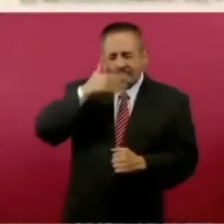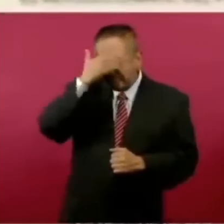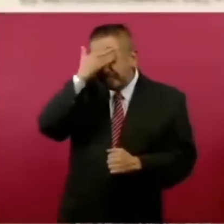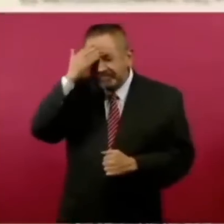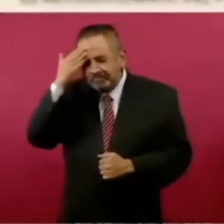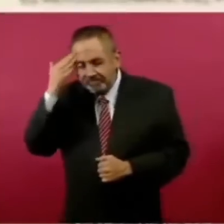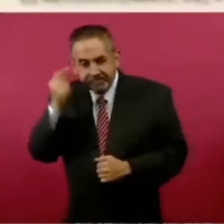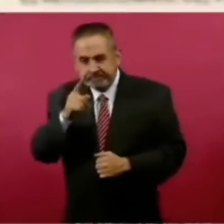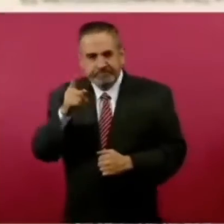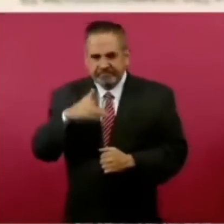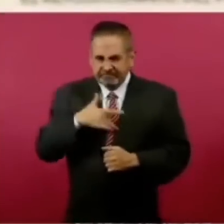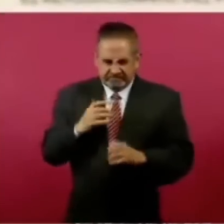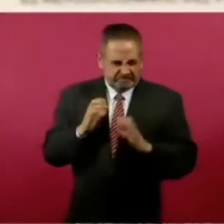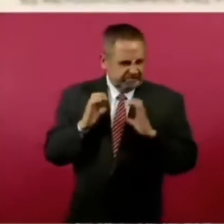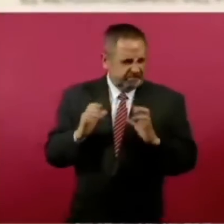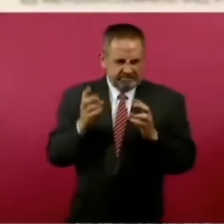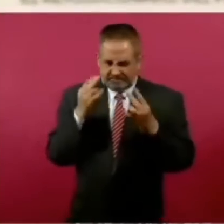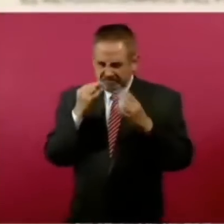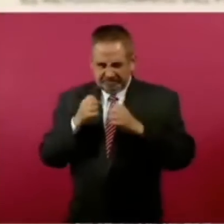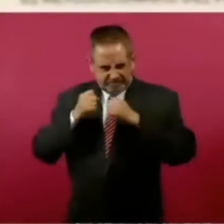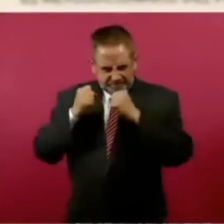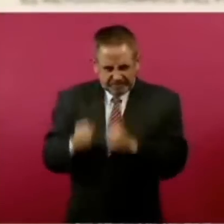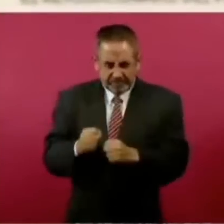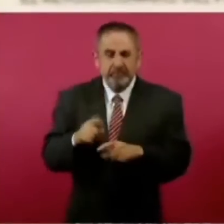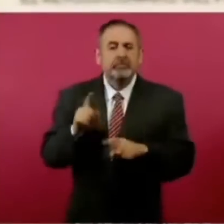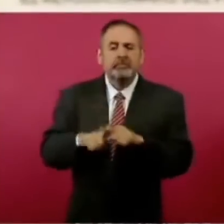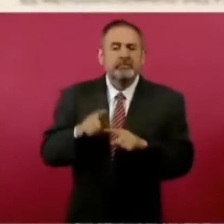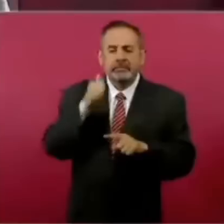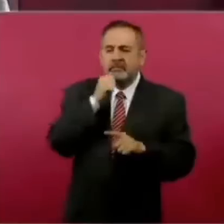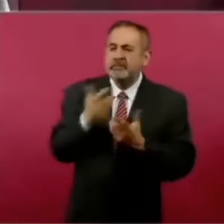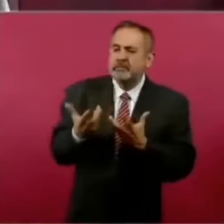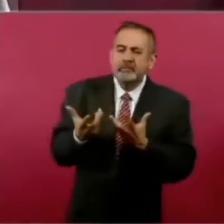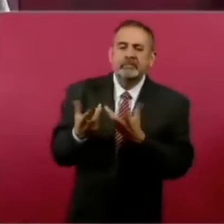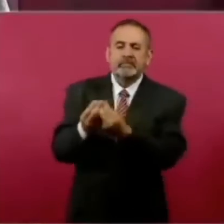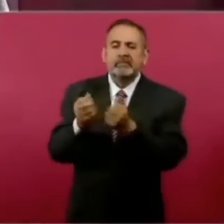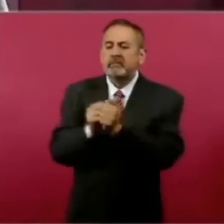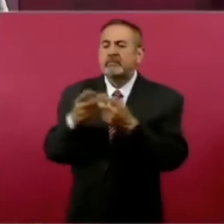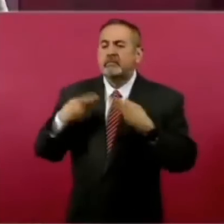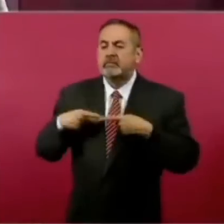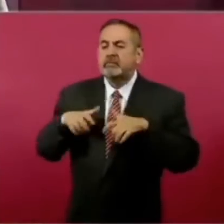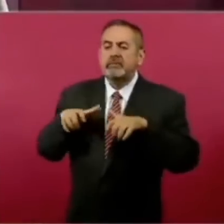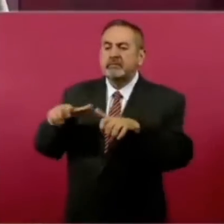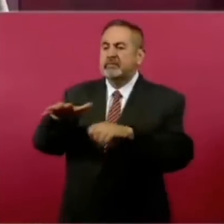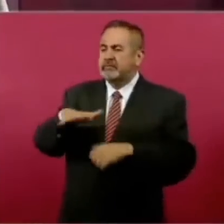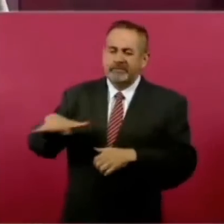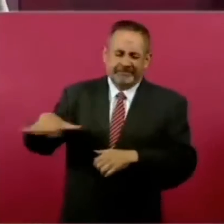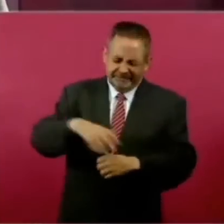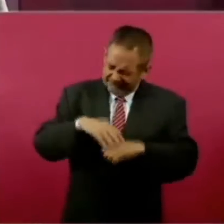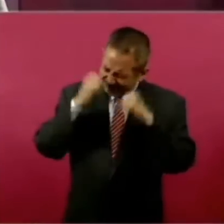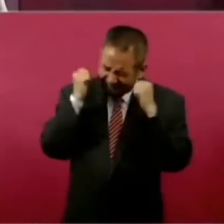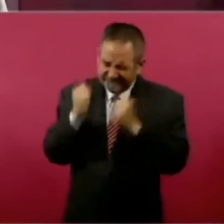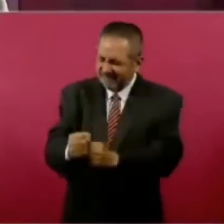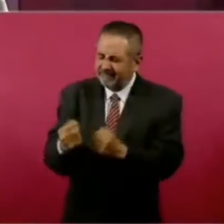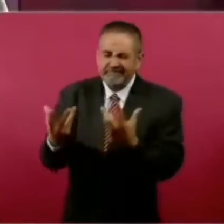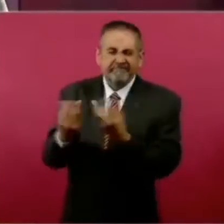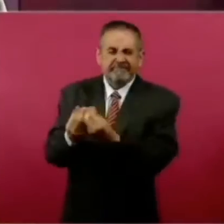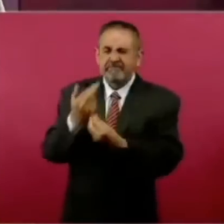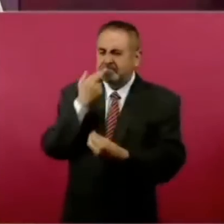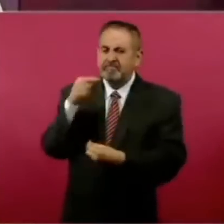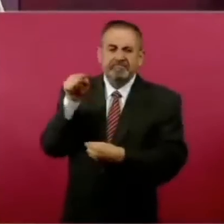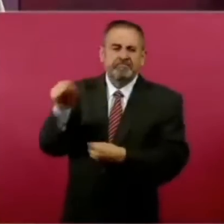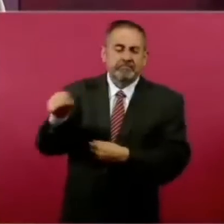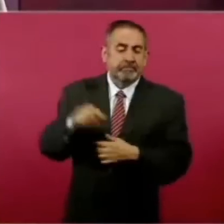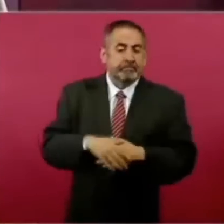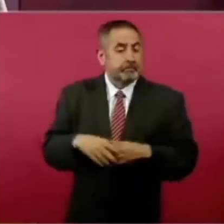hay que ir a lo seguro, y lo seguro es el pueblo. La gente